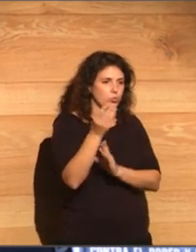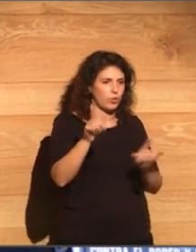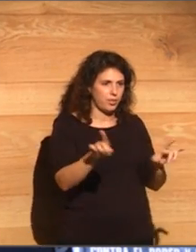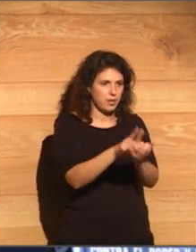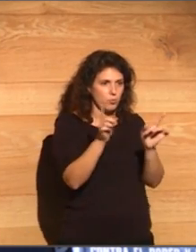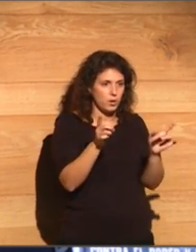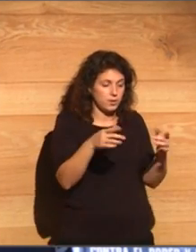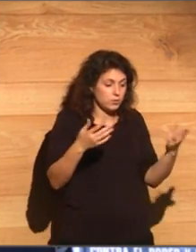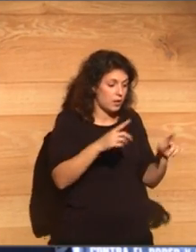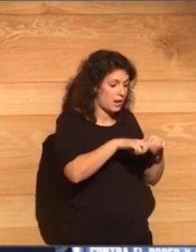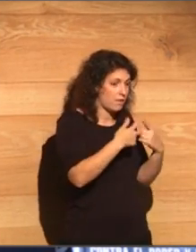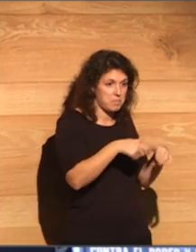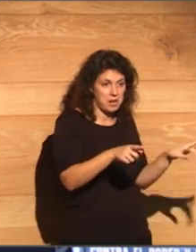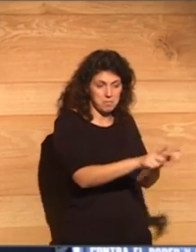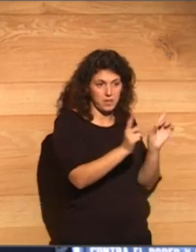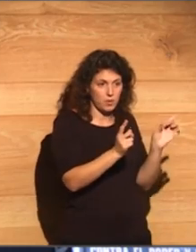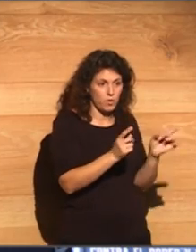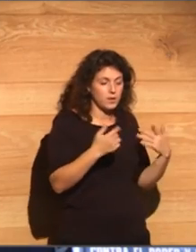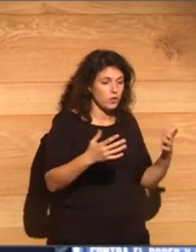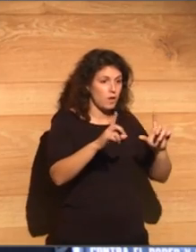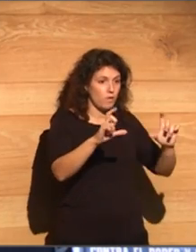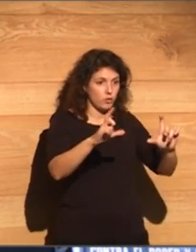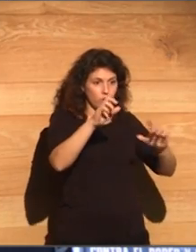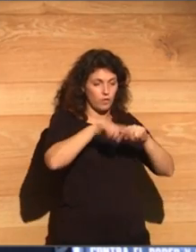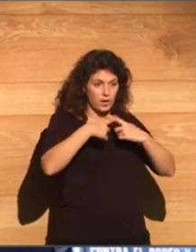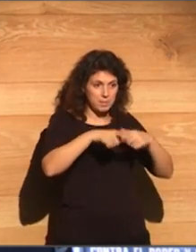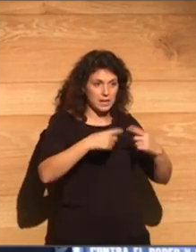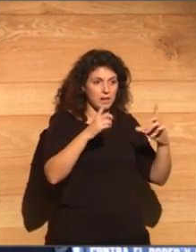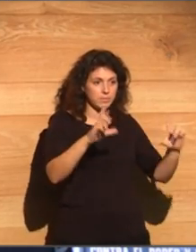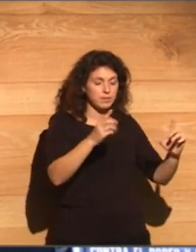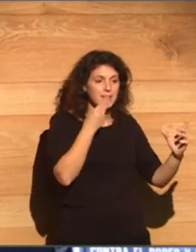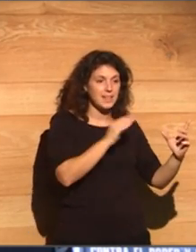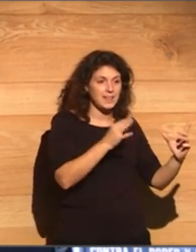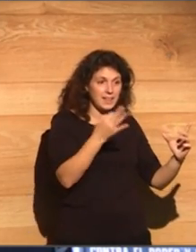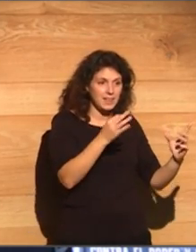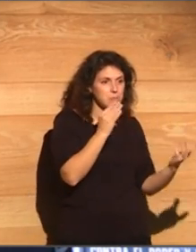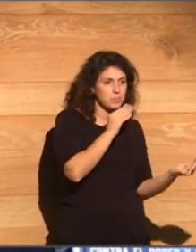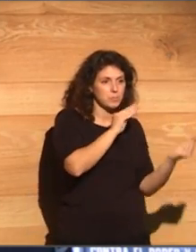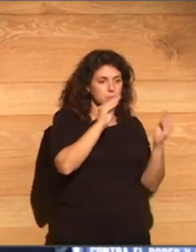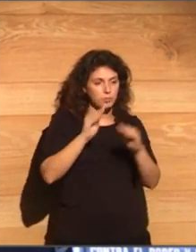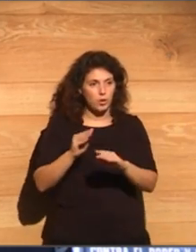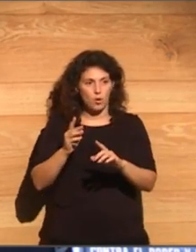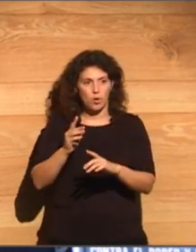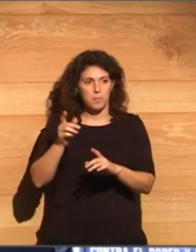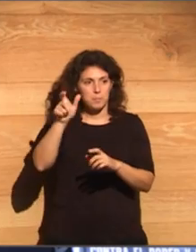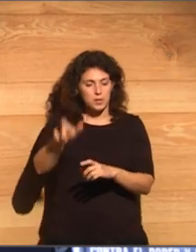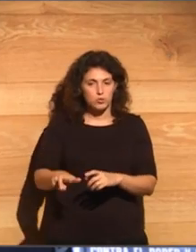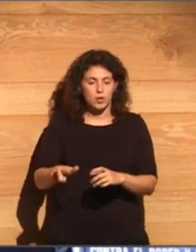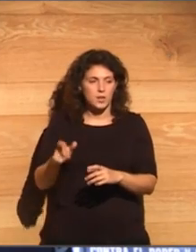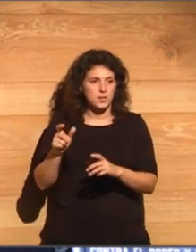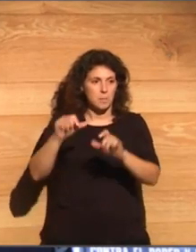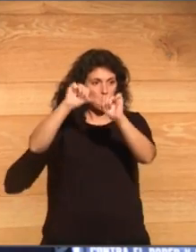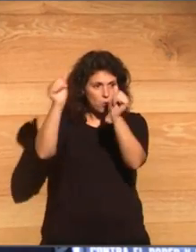llega un momento en que ni la familia importa, ¿no? Y cuando hacen esa foto de familia deciden sustituirlos por modelos, porque da igual, están vendiendo